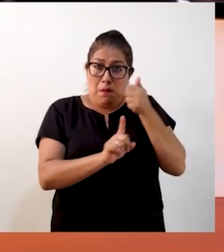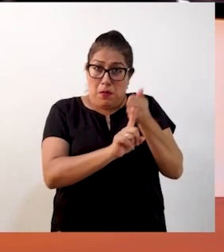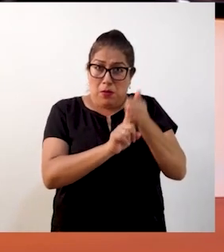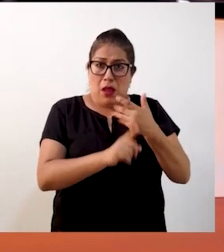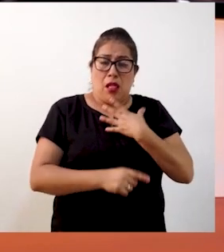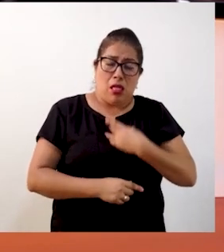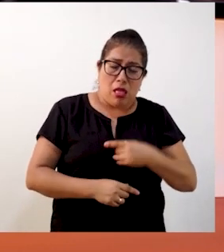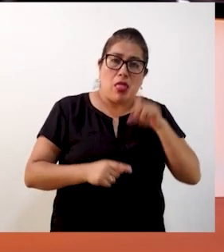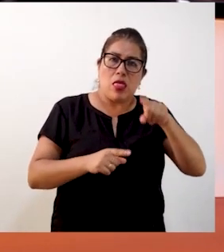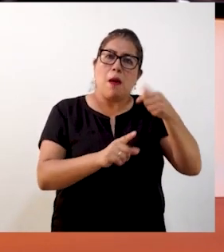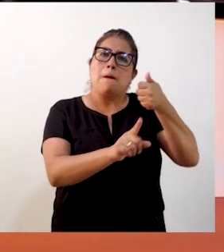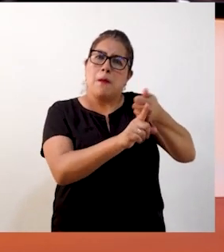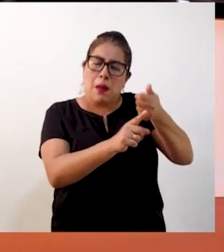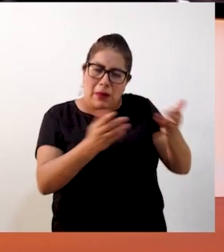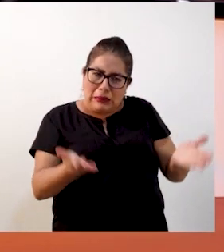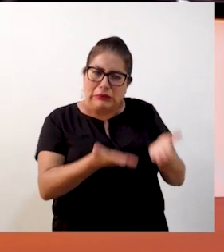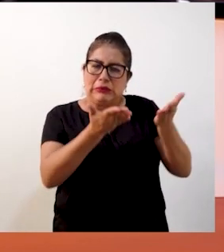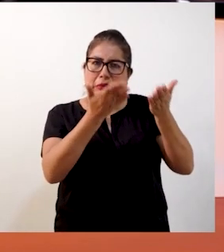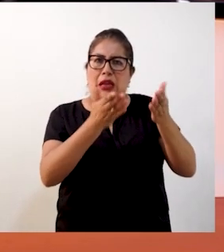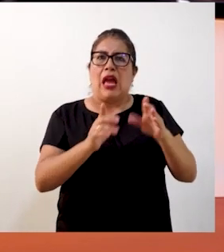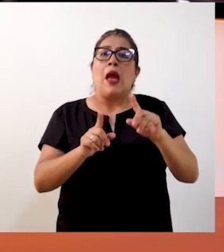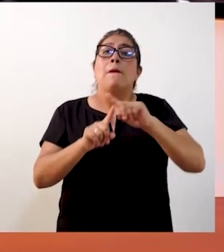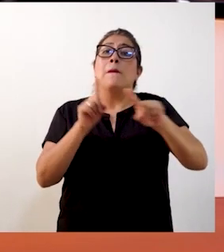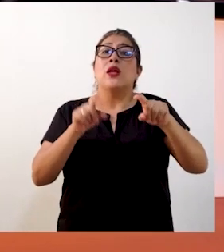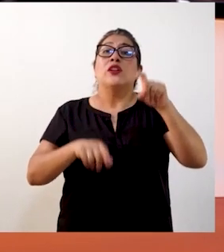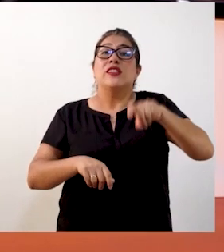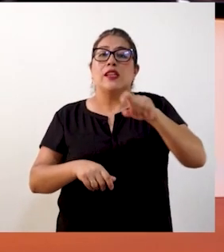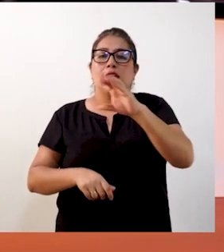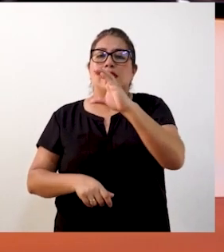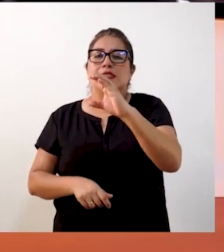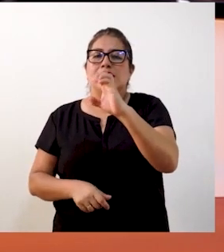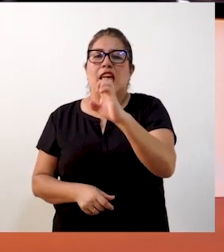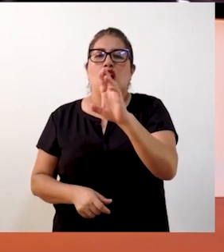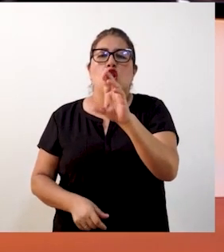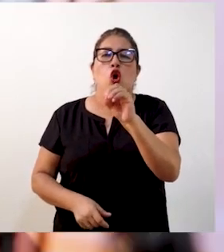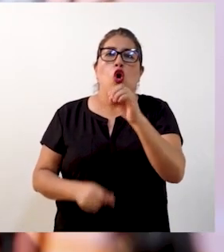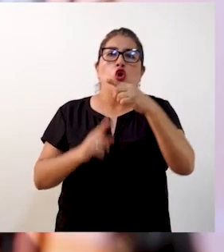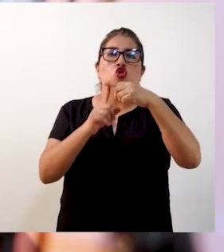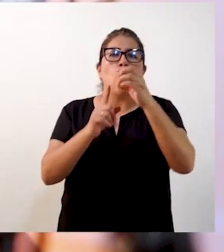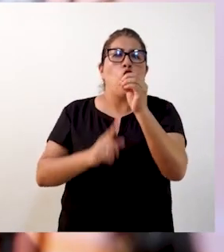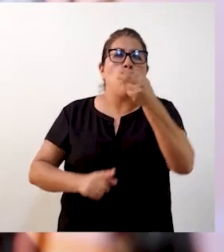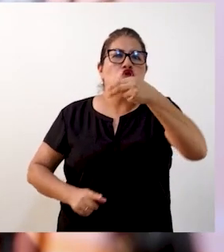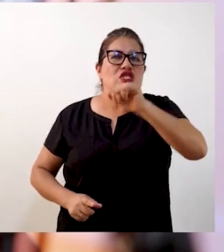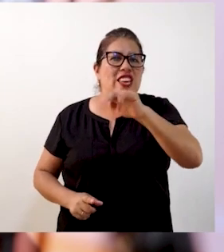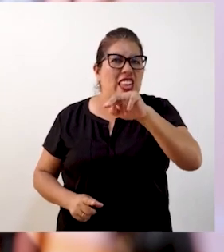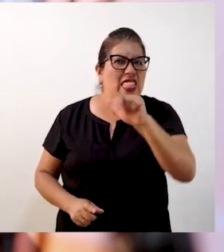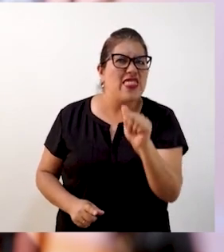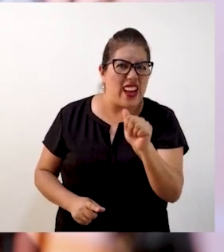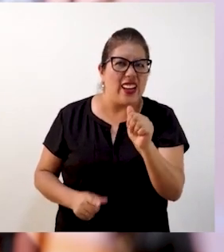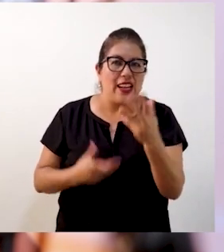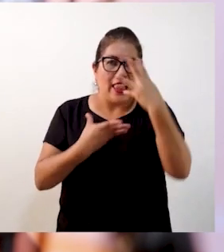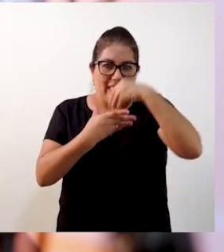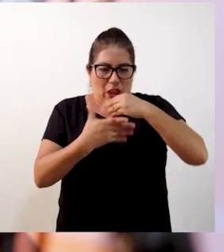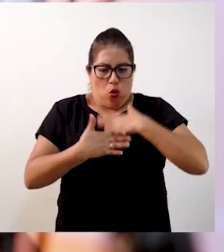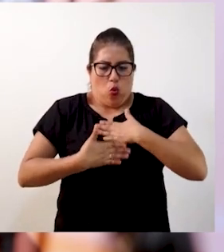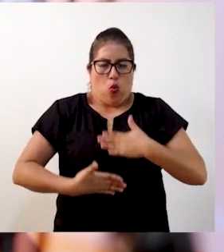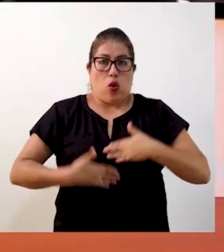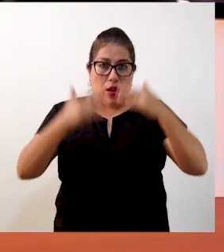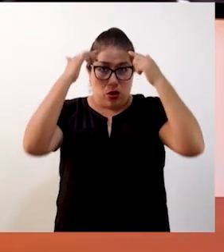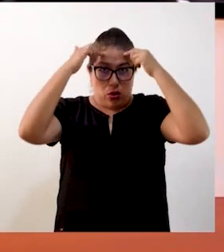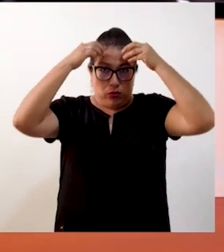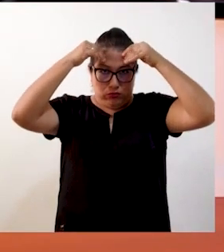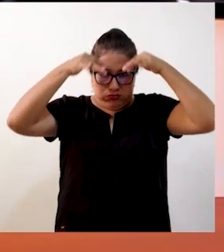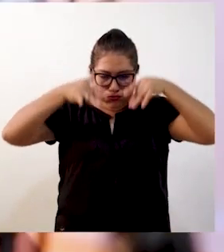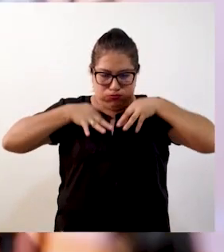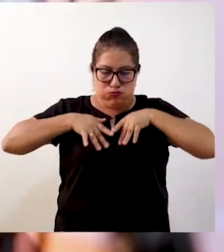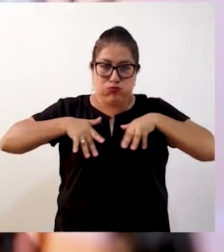problema, hay un trastorno médico, una sustancia que falta, que es la serotonina. Hay un trastorno químico en el